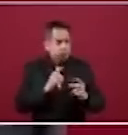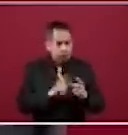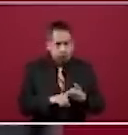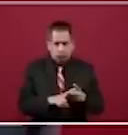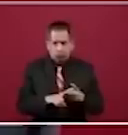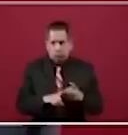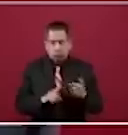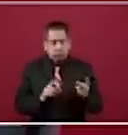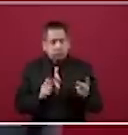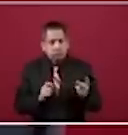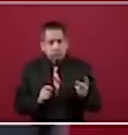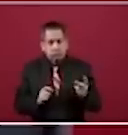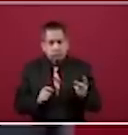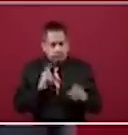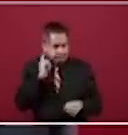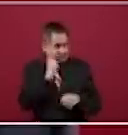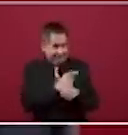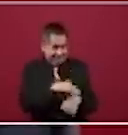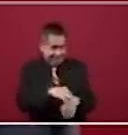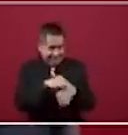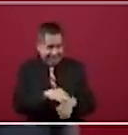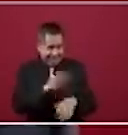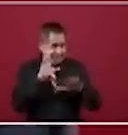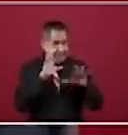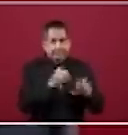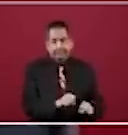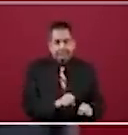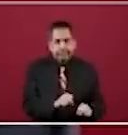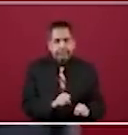incluso en fragancia.